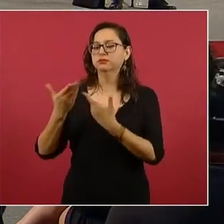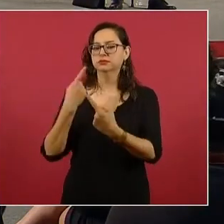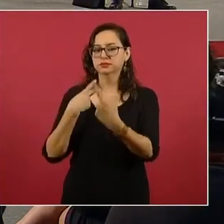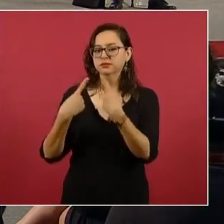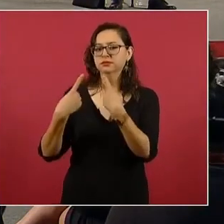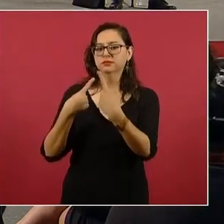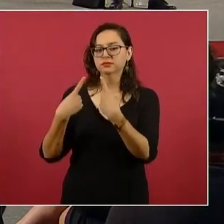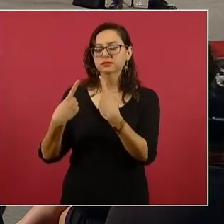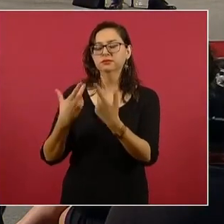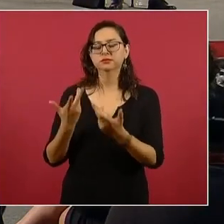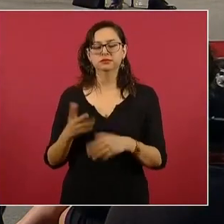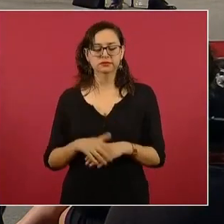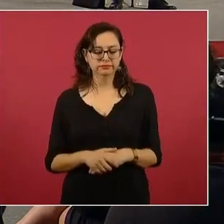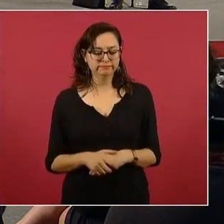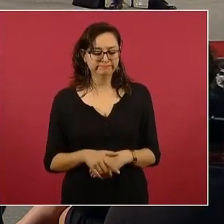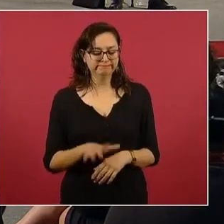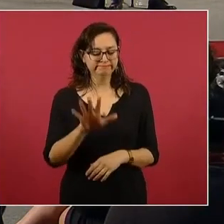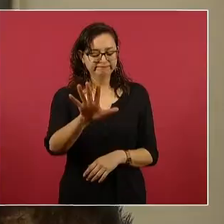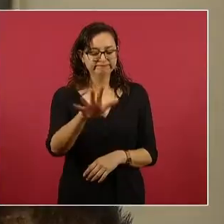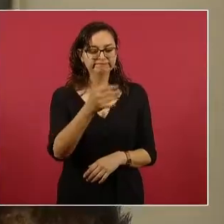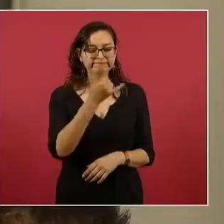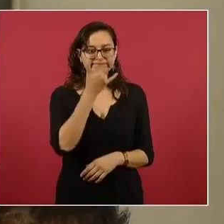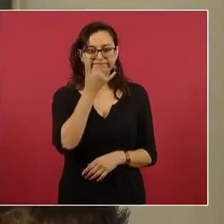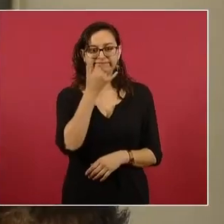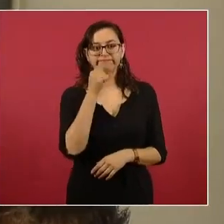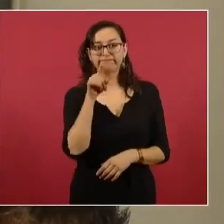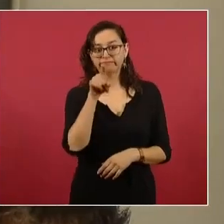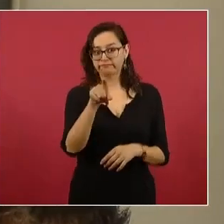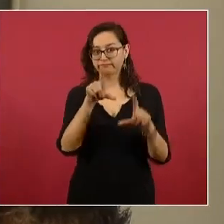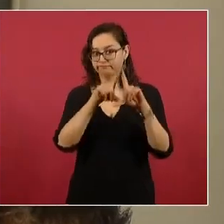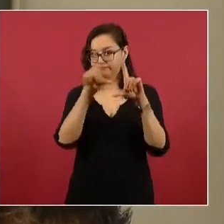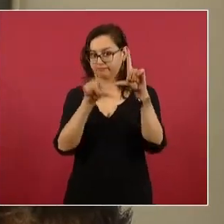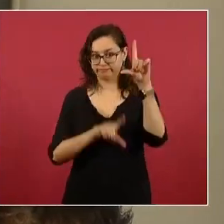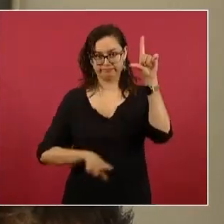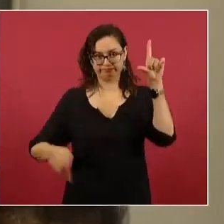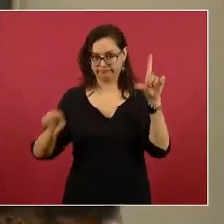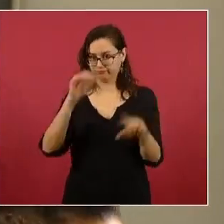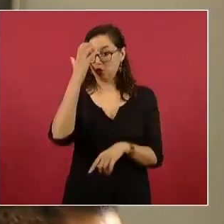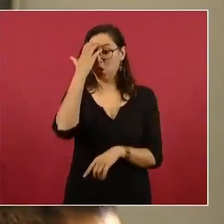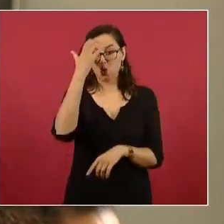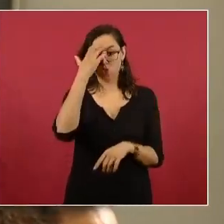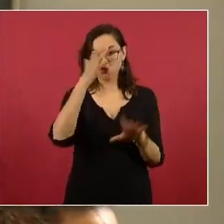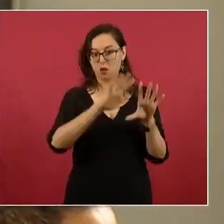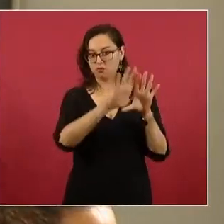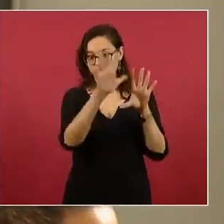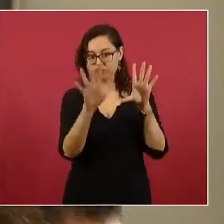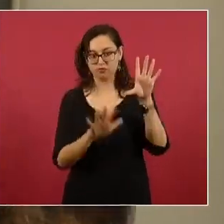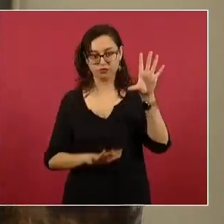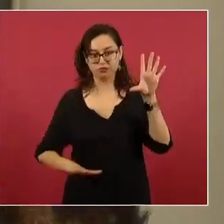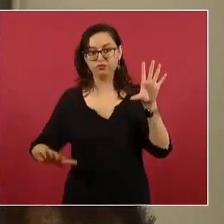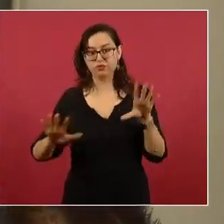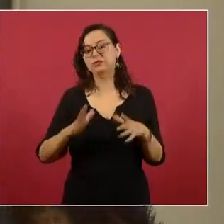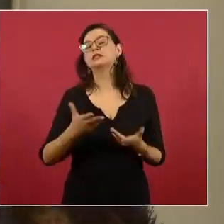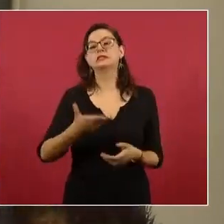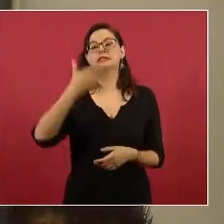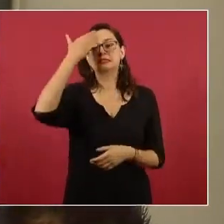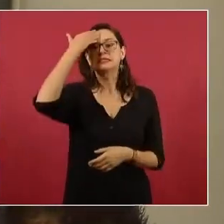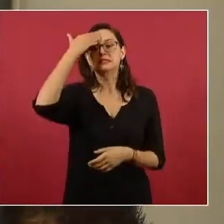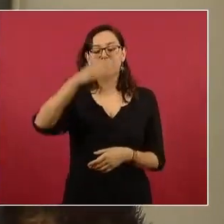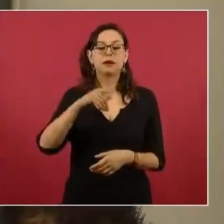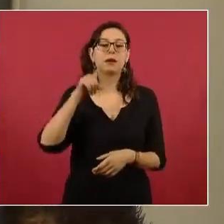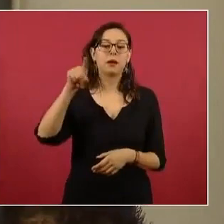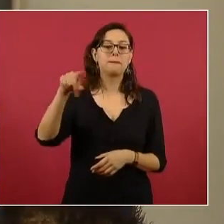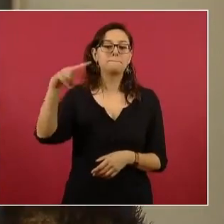comunidad. Señor presidente, usted que conoce el país en toda su extensión, ¿Ha oído sobre las despescuezadas en